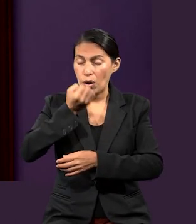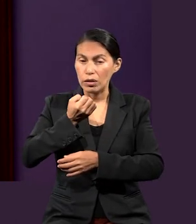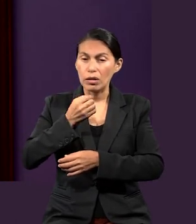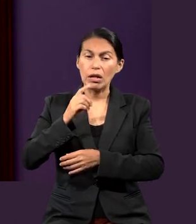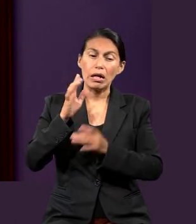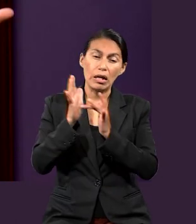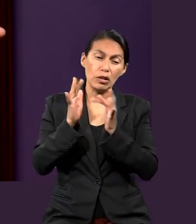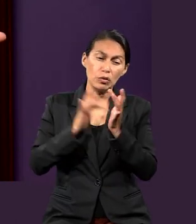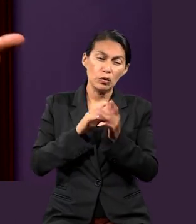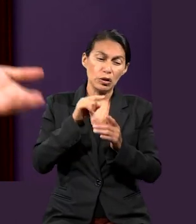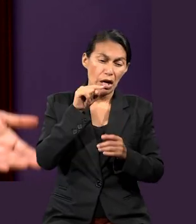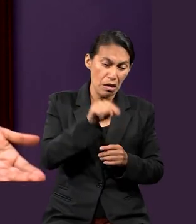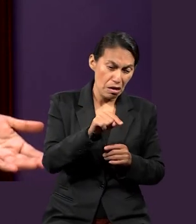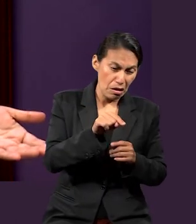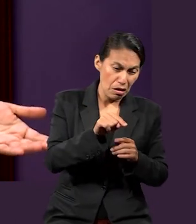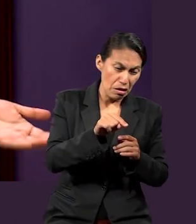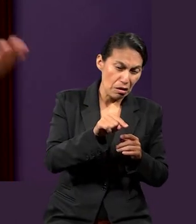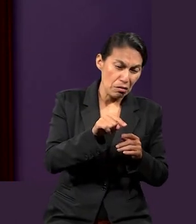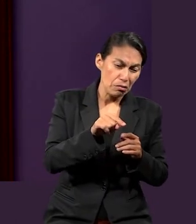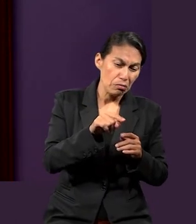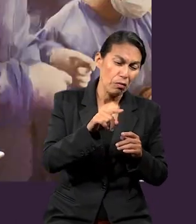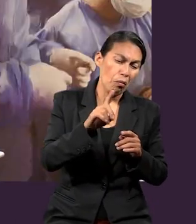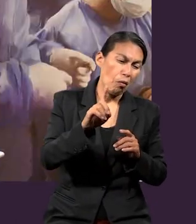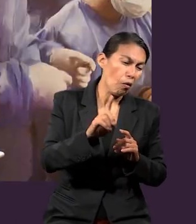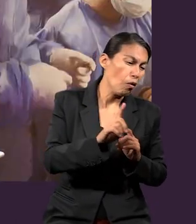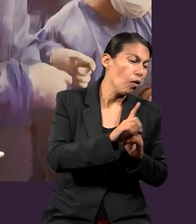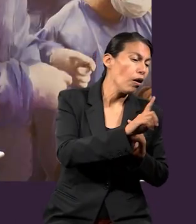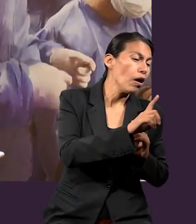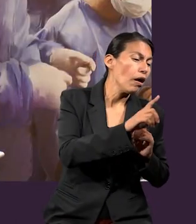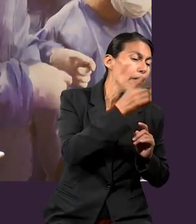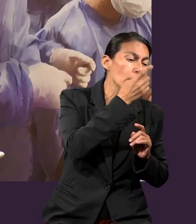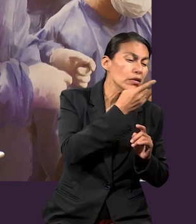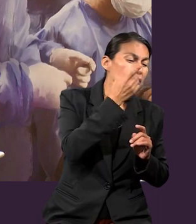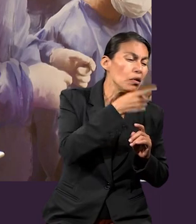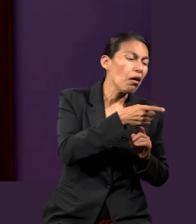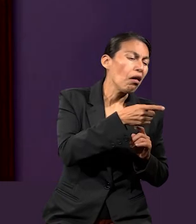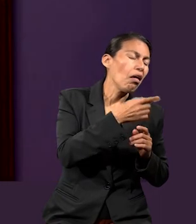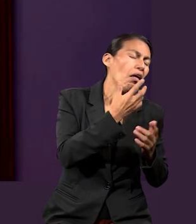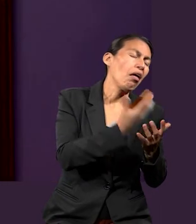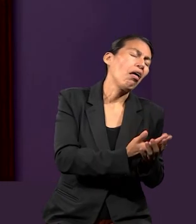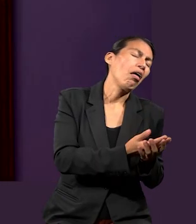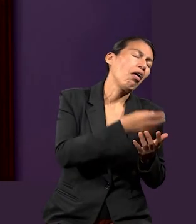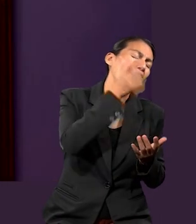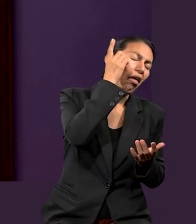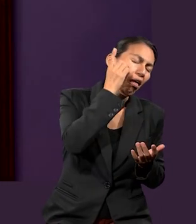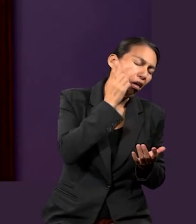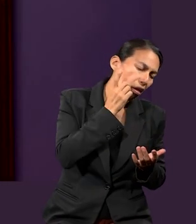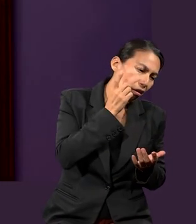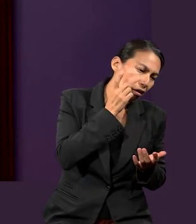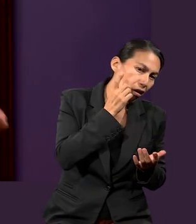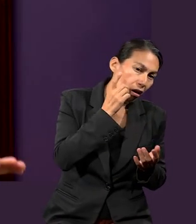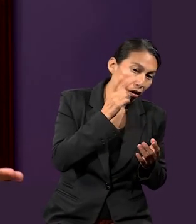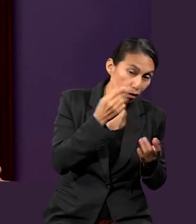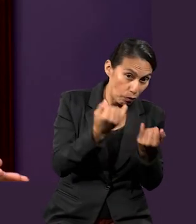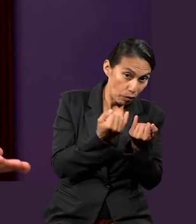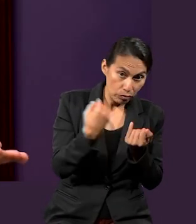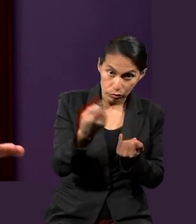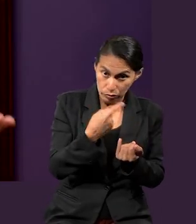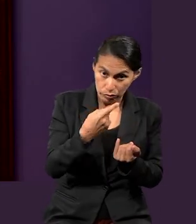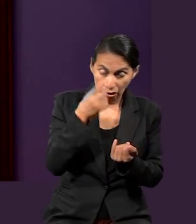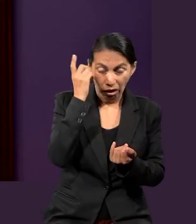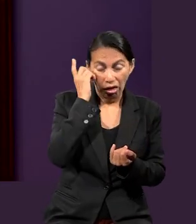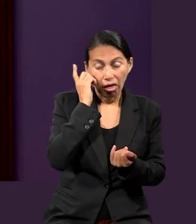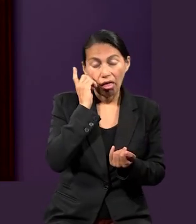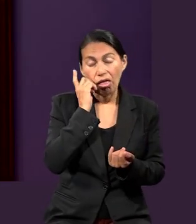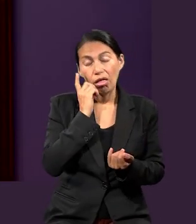regresó y los encontró durmiendo. Creo que esa es una de las alertas también para nosotros, que no nos encuentran durmiendo,